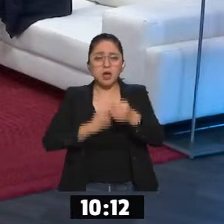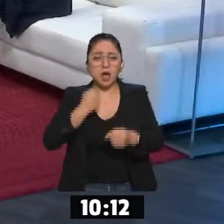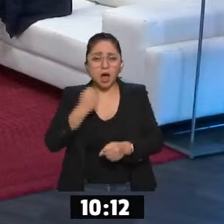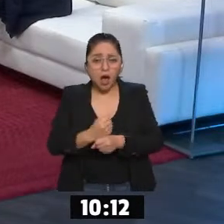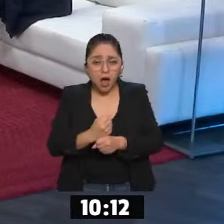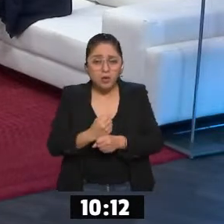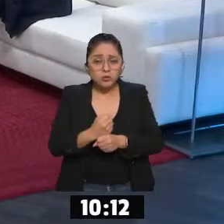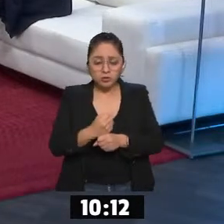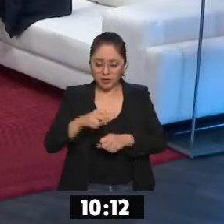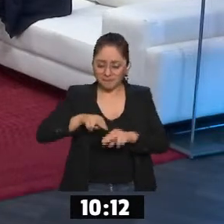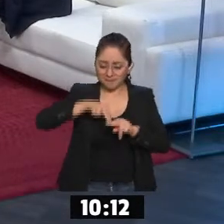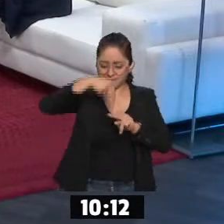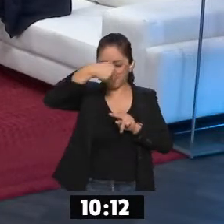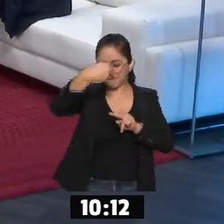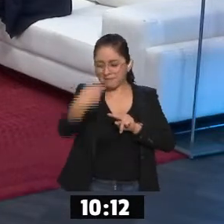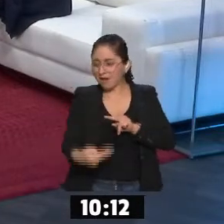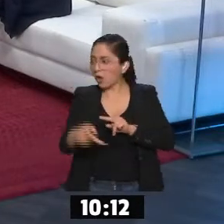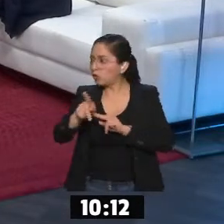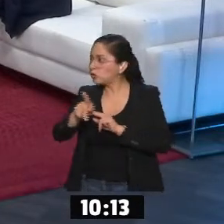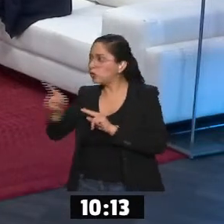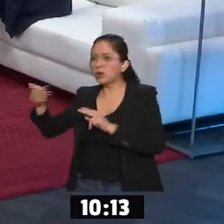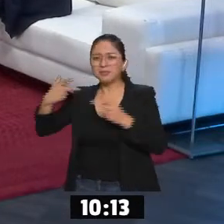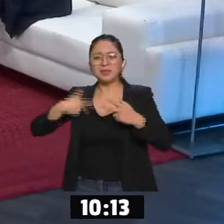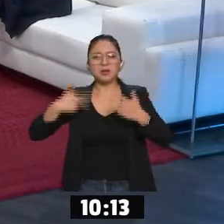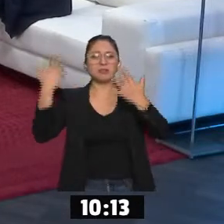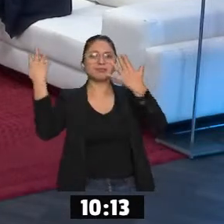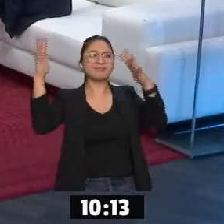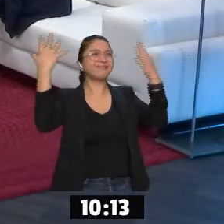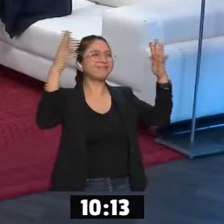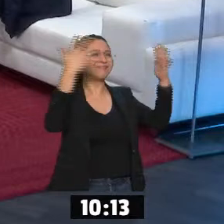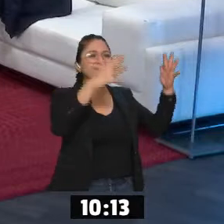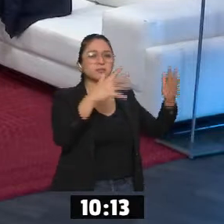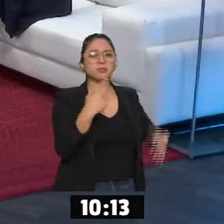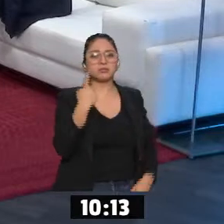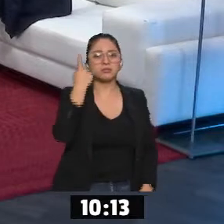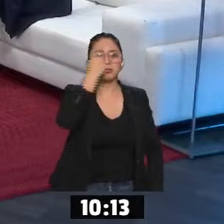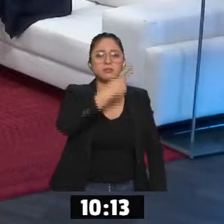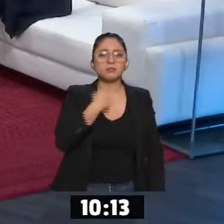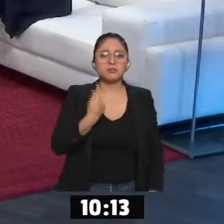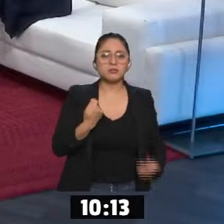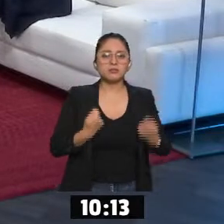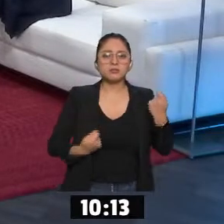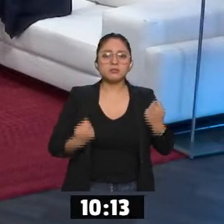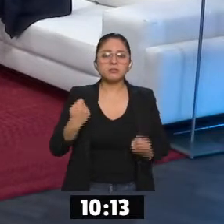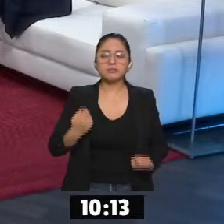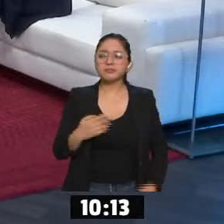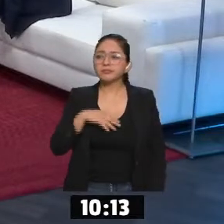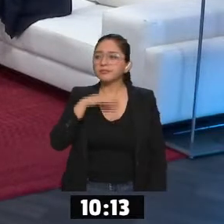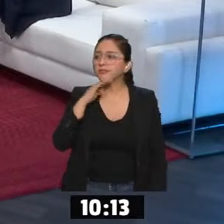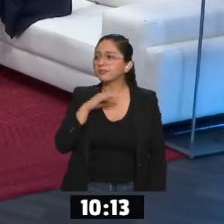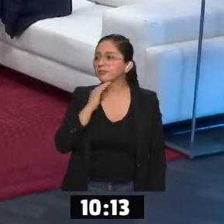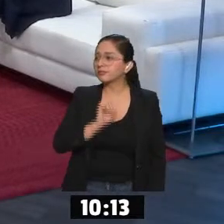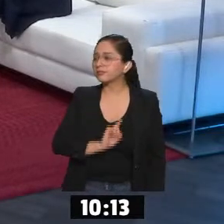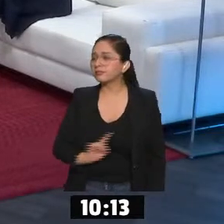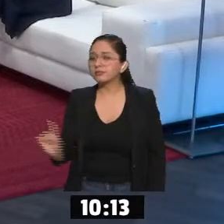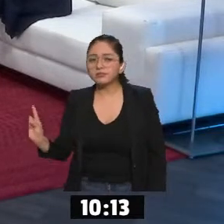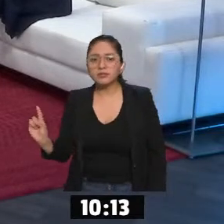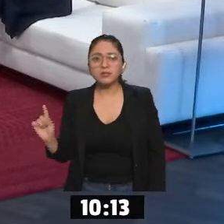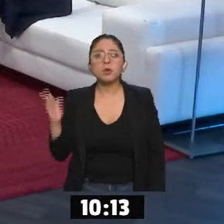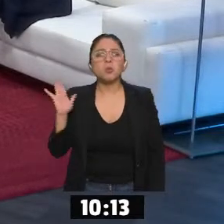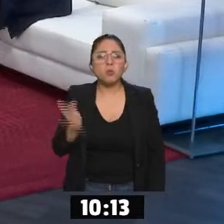después de que la gente... ahí así nomás, como diciendo, ¿y el que sigue, no? ¿O qué? Sí, porque esa es mi